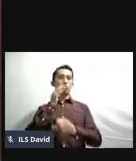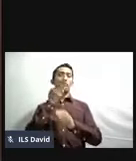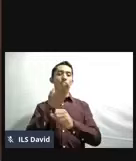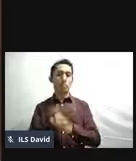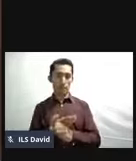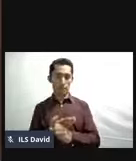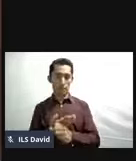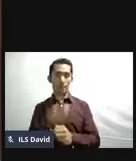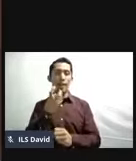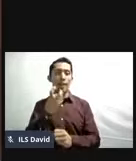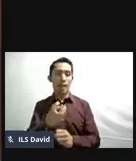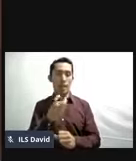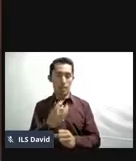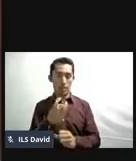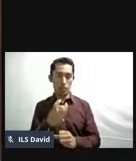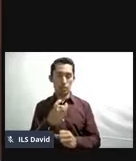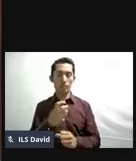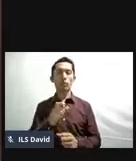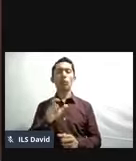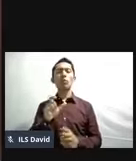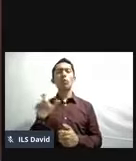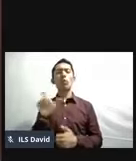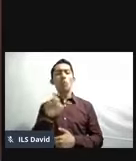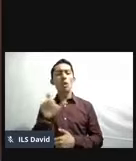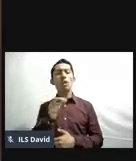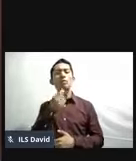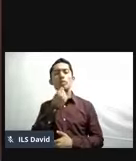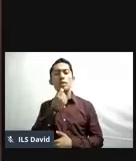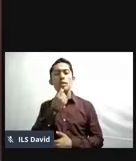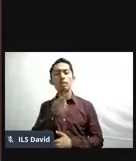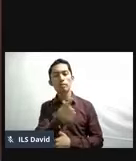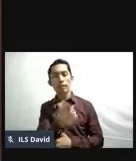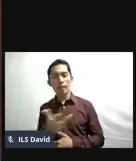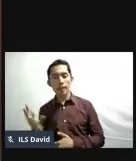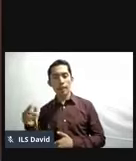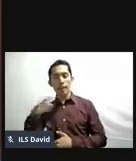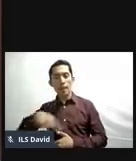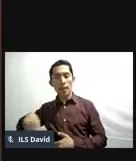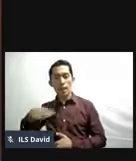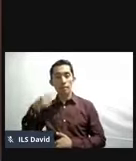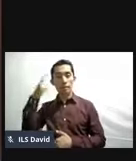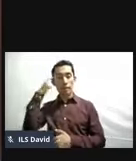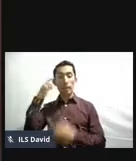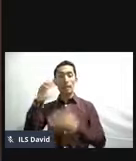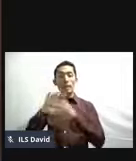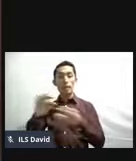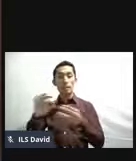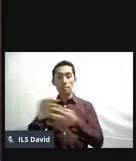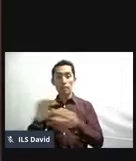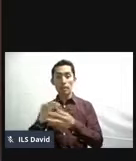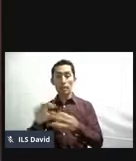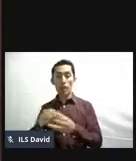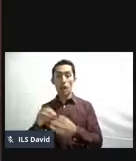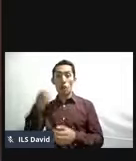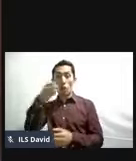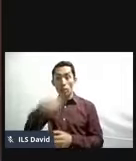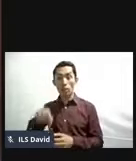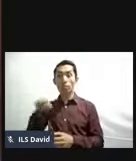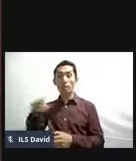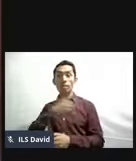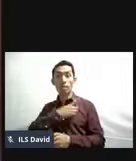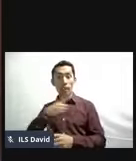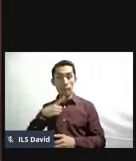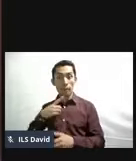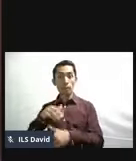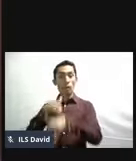concepto. Cuando los niños hacen o entienden las cosas por obediencia u obligación,